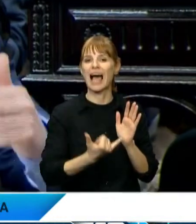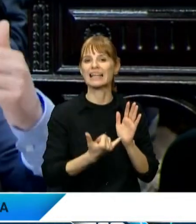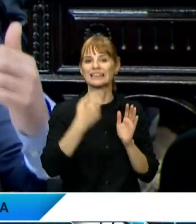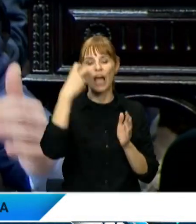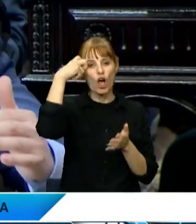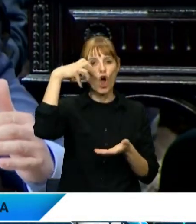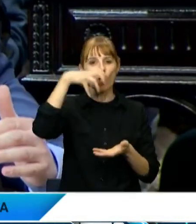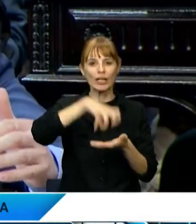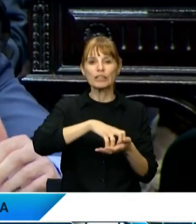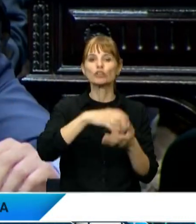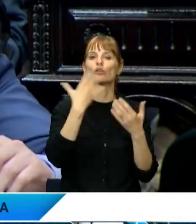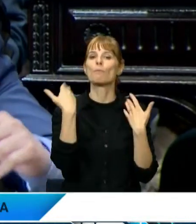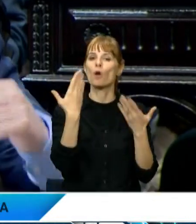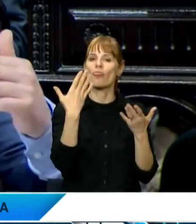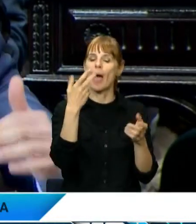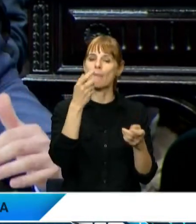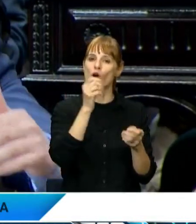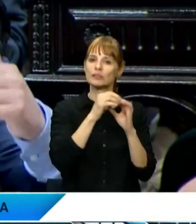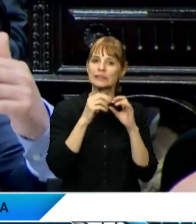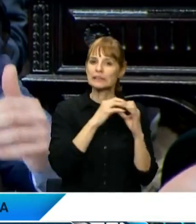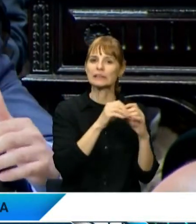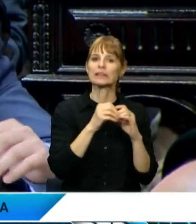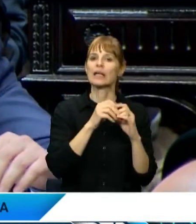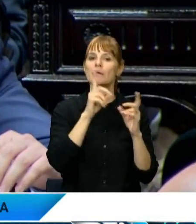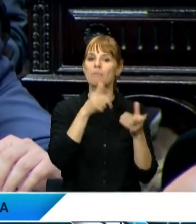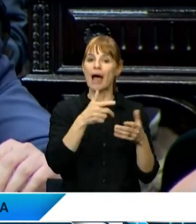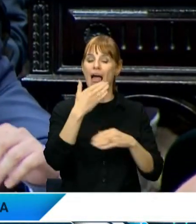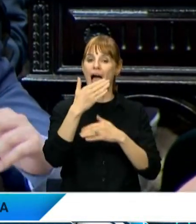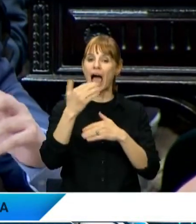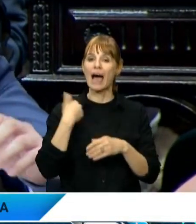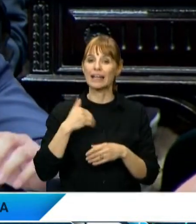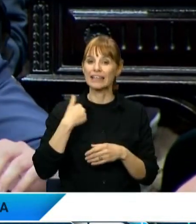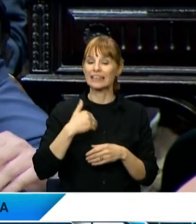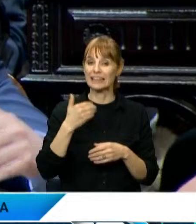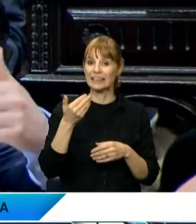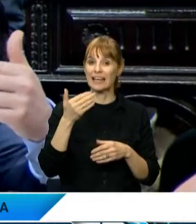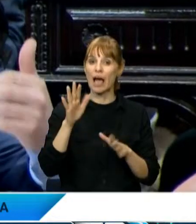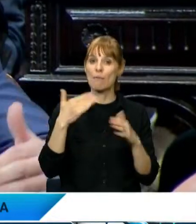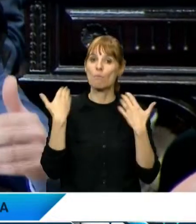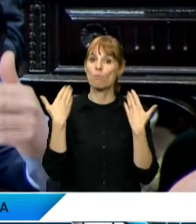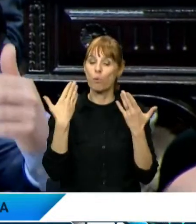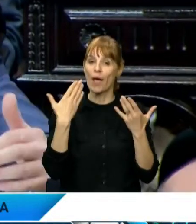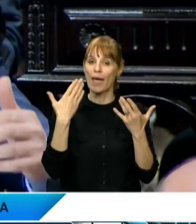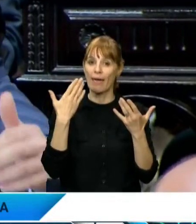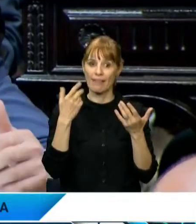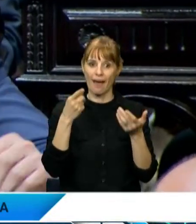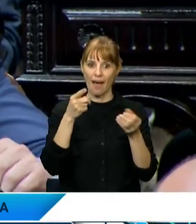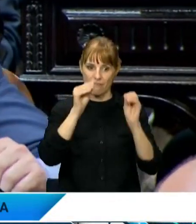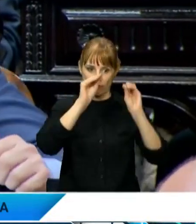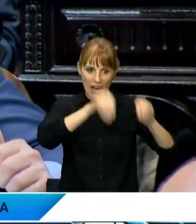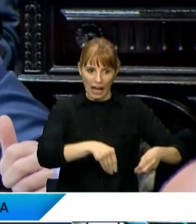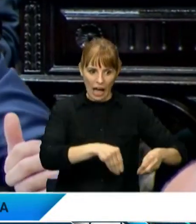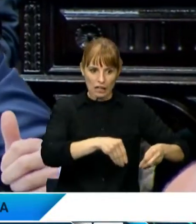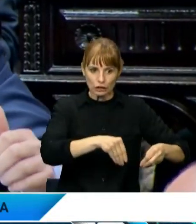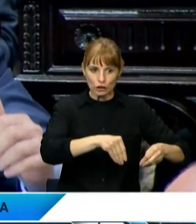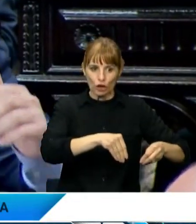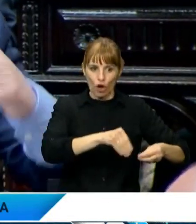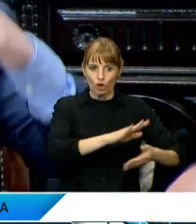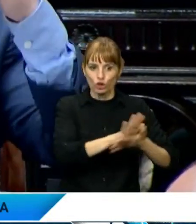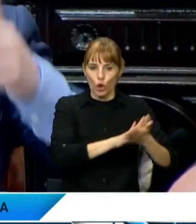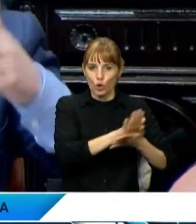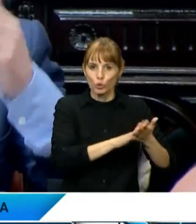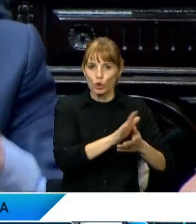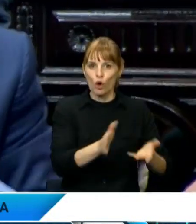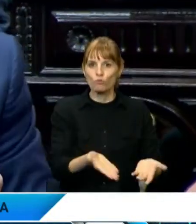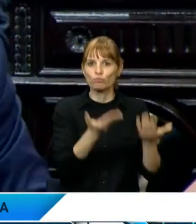el Congreso, las podamos tratar y saquemos a la Argentina de esta desgracia que nosotros tenemos, que es la inflación,